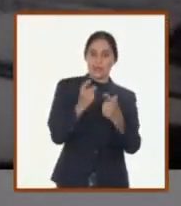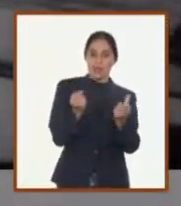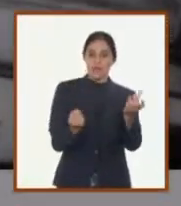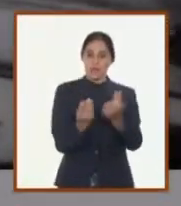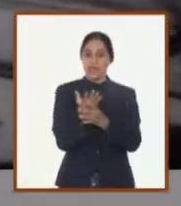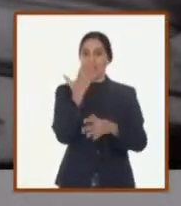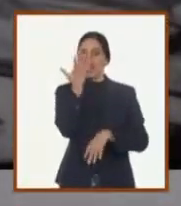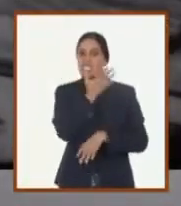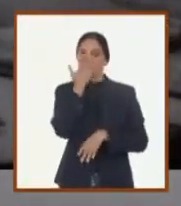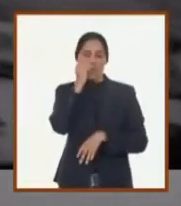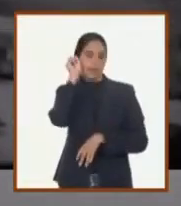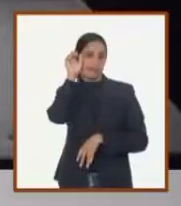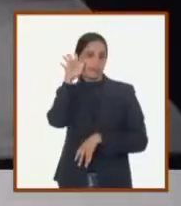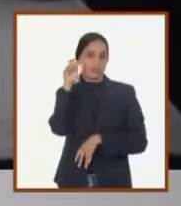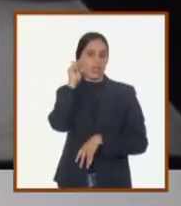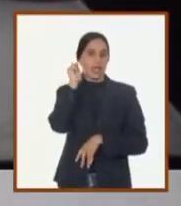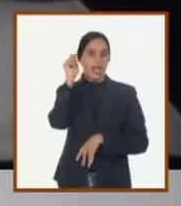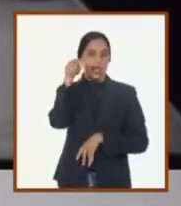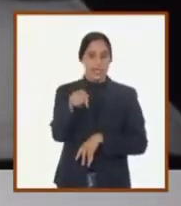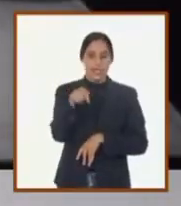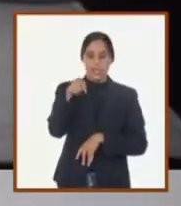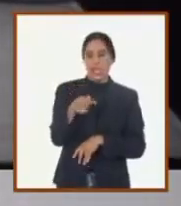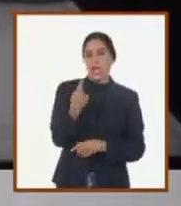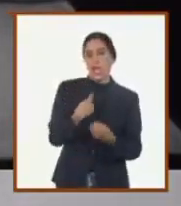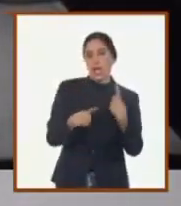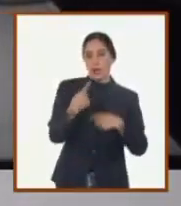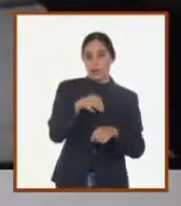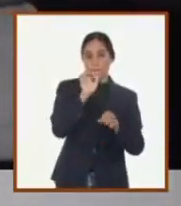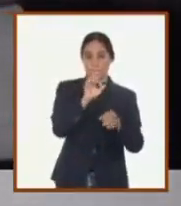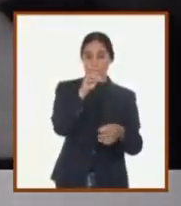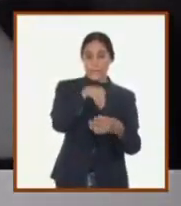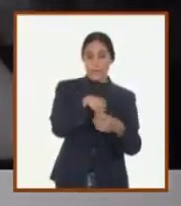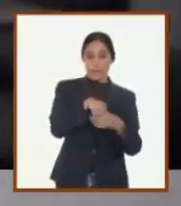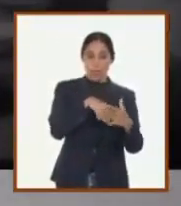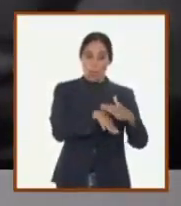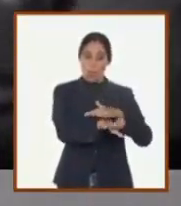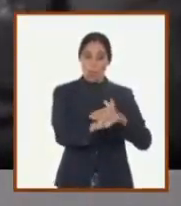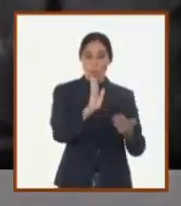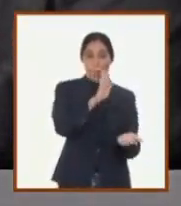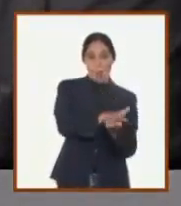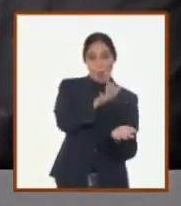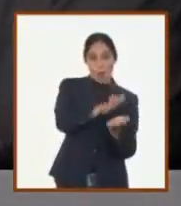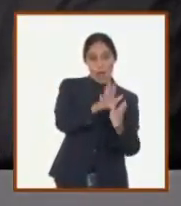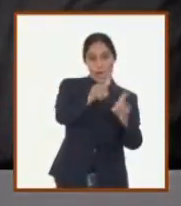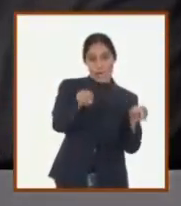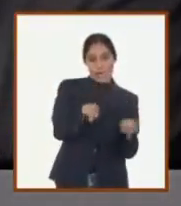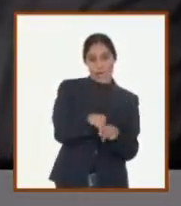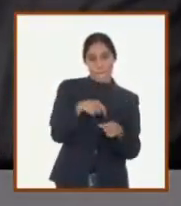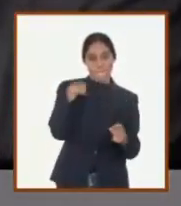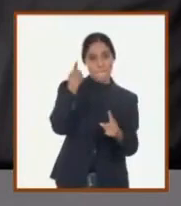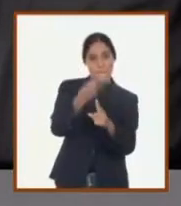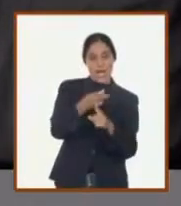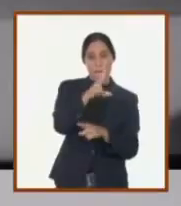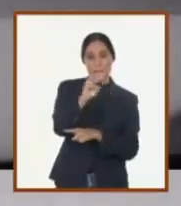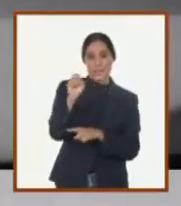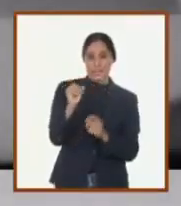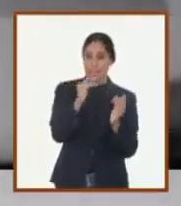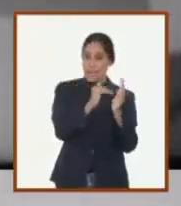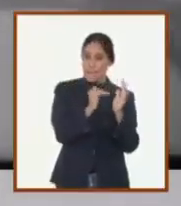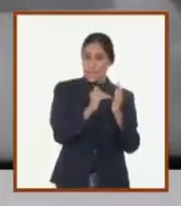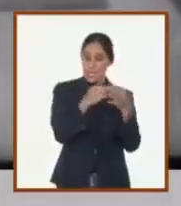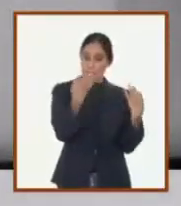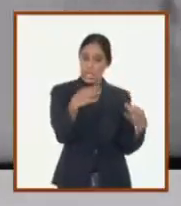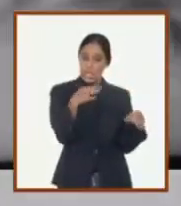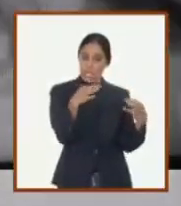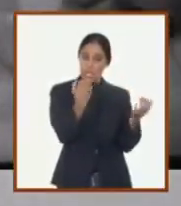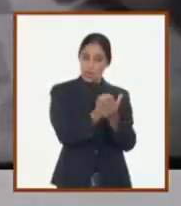por La inolvidable Sánchez En las bóvedas de esta oficina se conservan hoy más de 200000 documentos originales relacionados